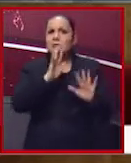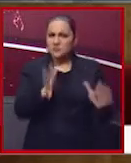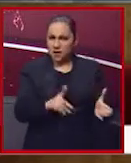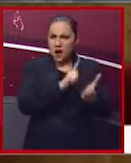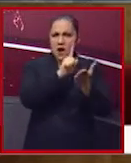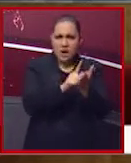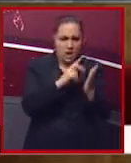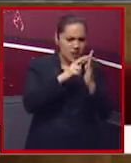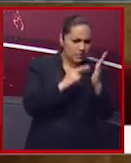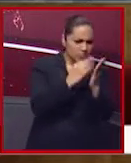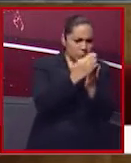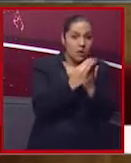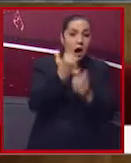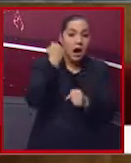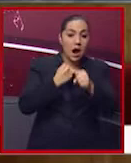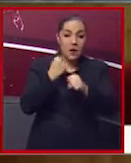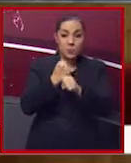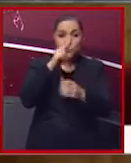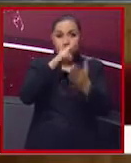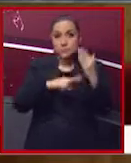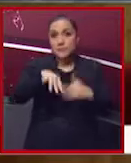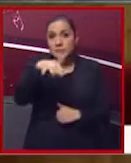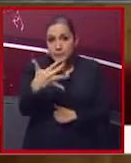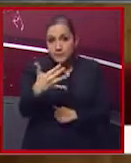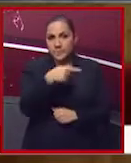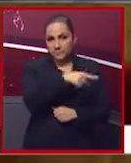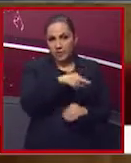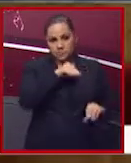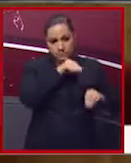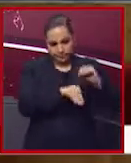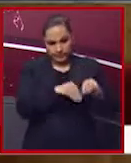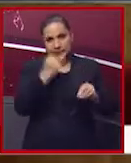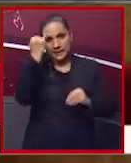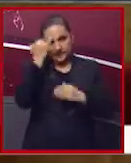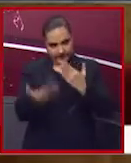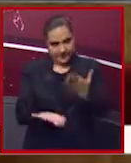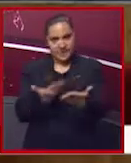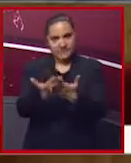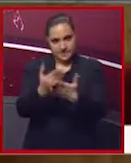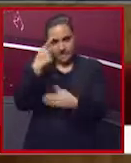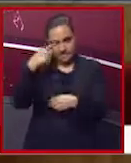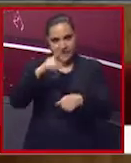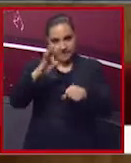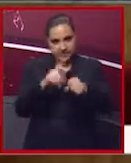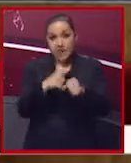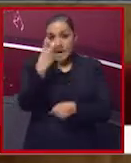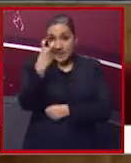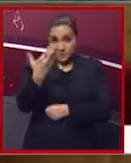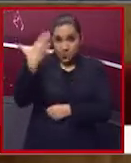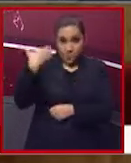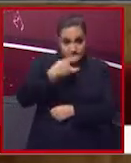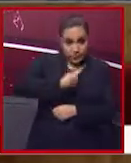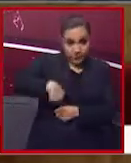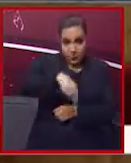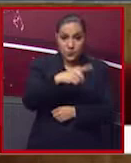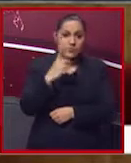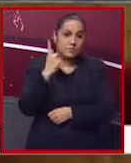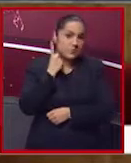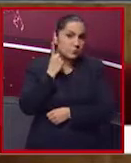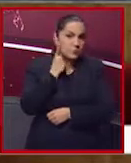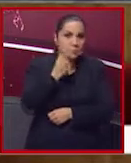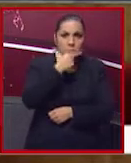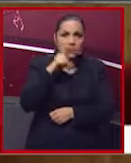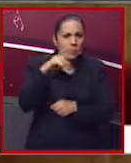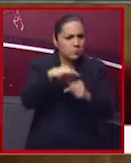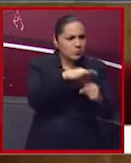una iniciativa de ley de tesorería de la Federación, misma que fue aprobada por este Congreso de la Unión, lo cual da